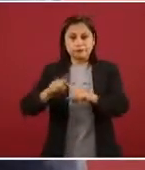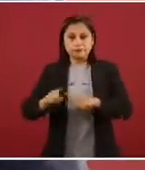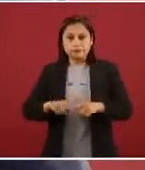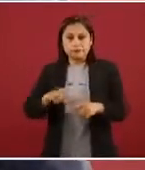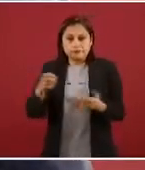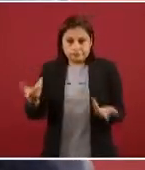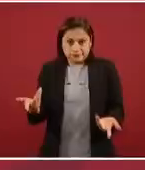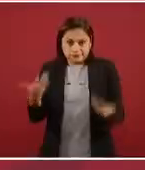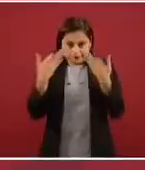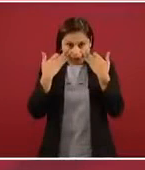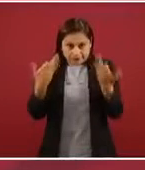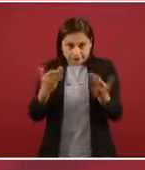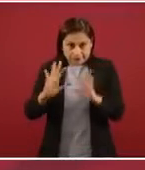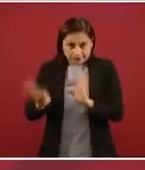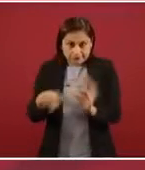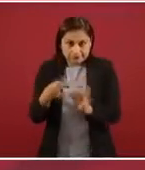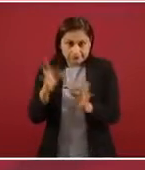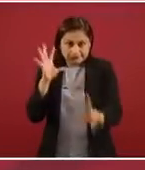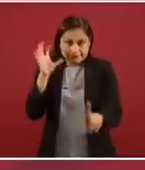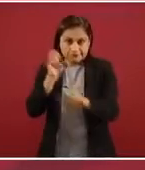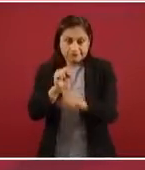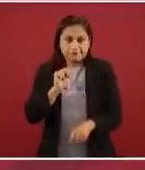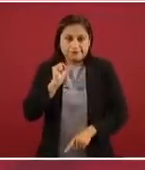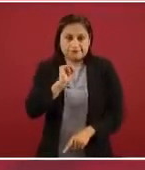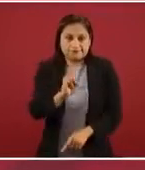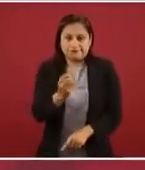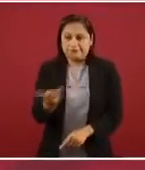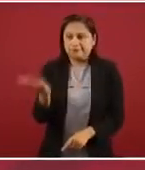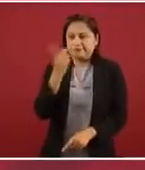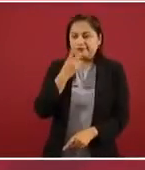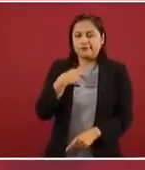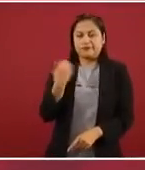carreteras, ven los convoy,